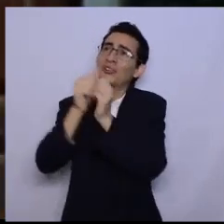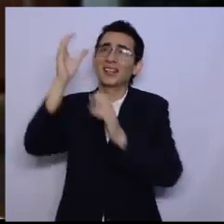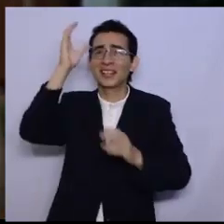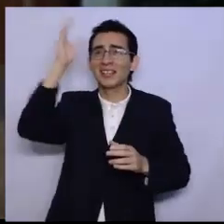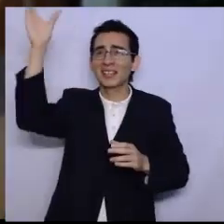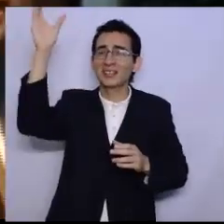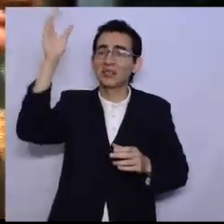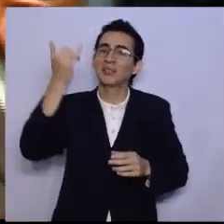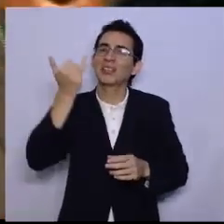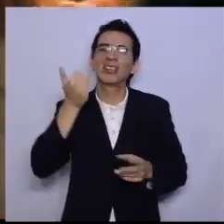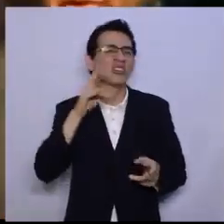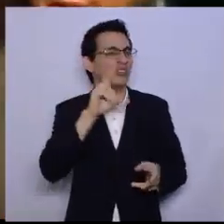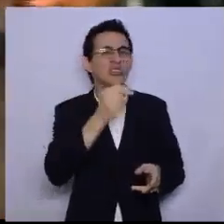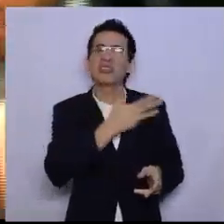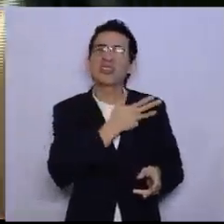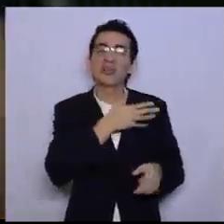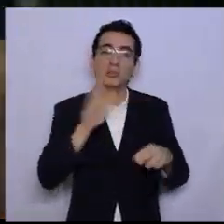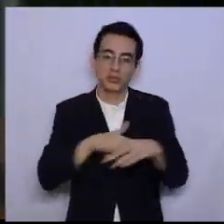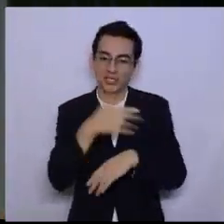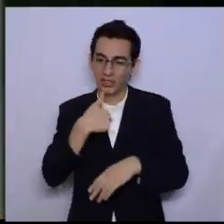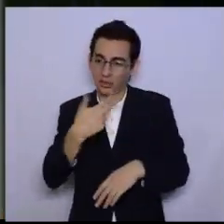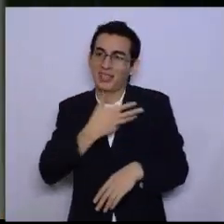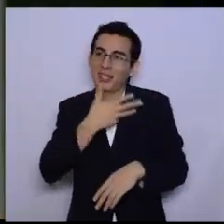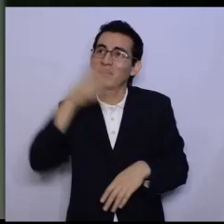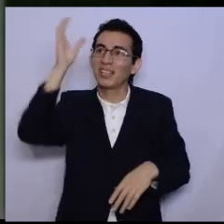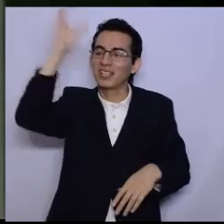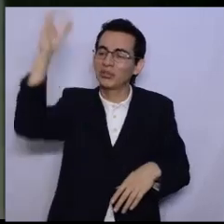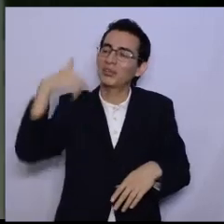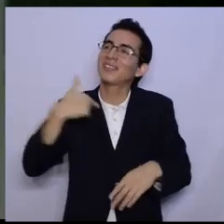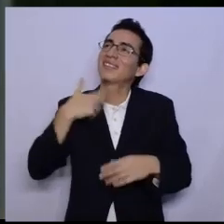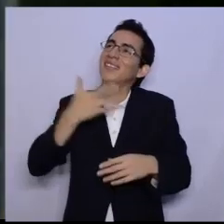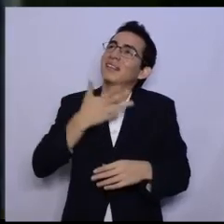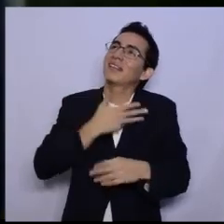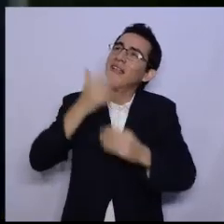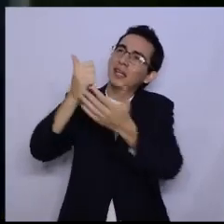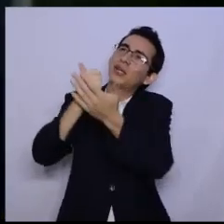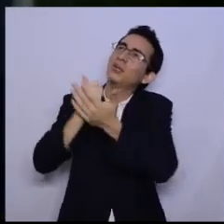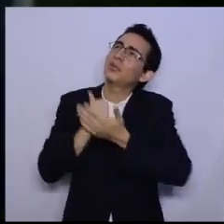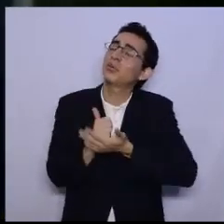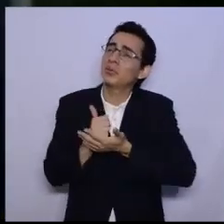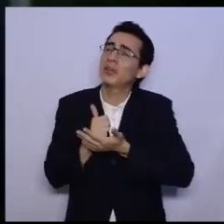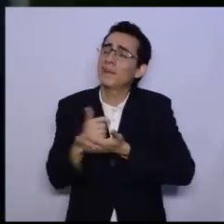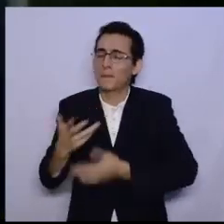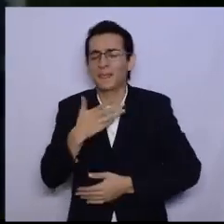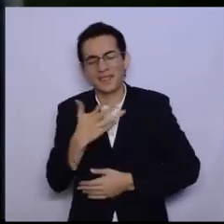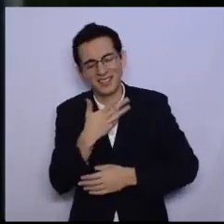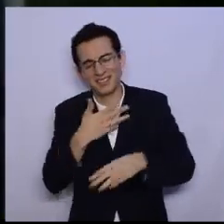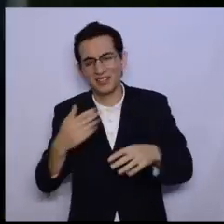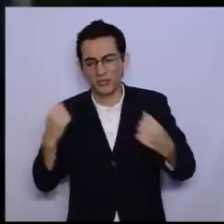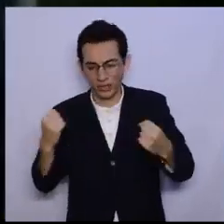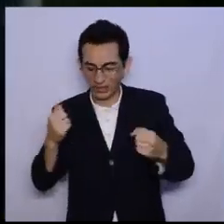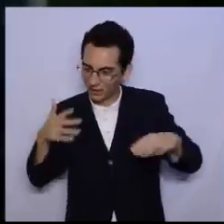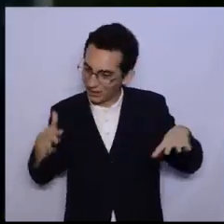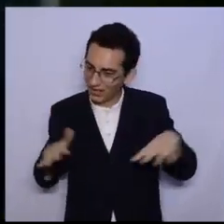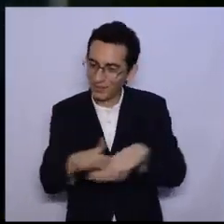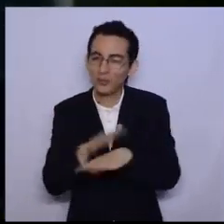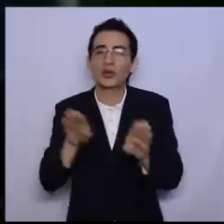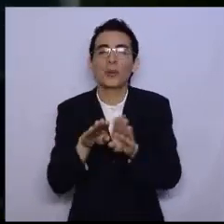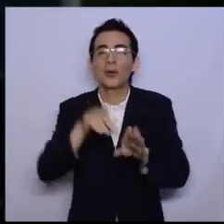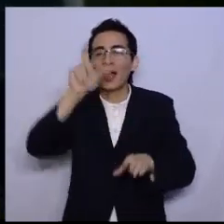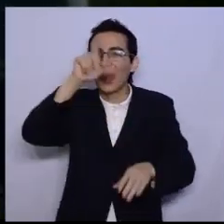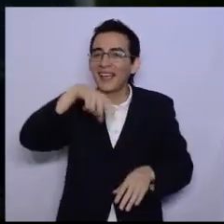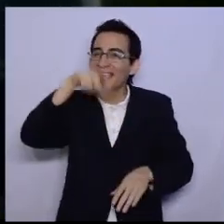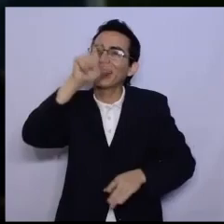hay esperanza, hay consuelo, hay abrazo del Padre, hay fuerzas renovadas como las del